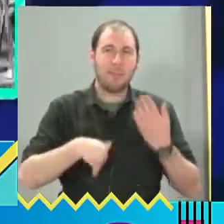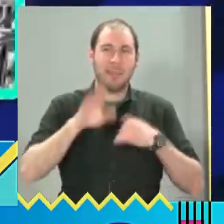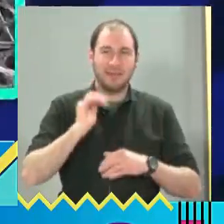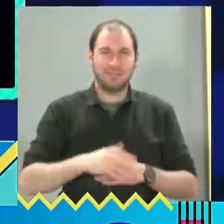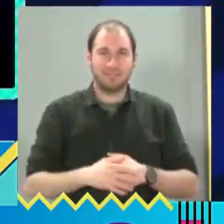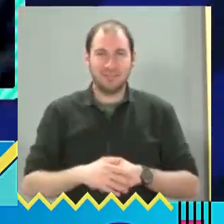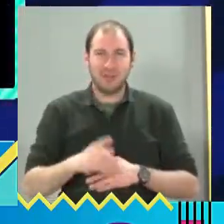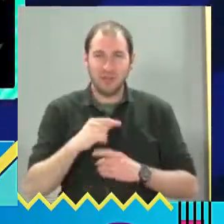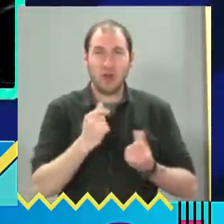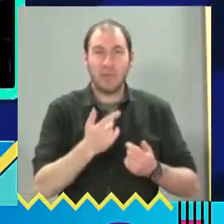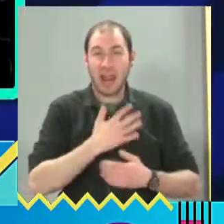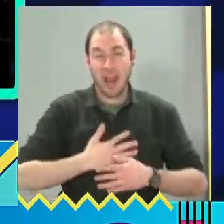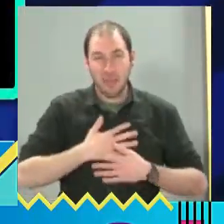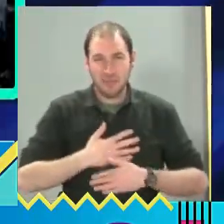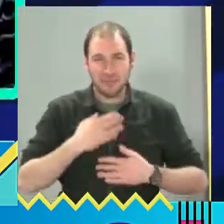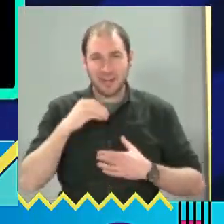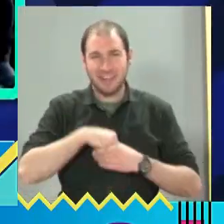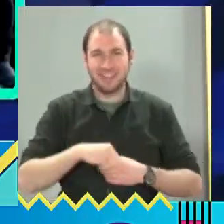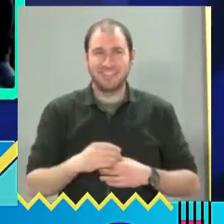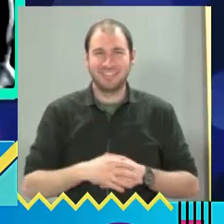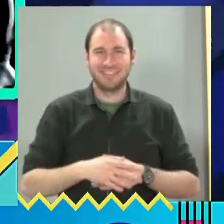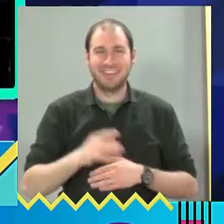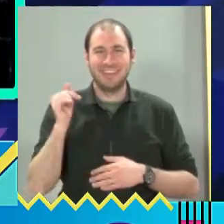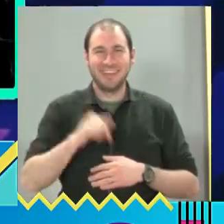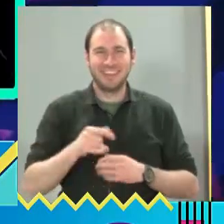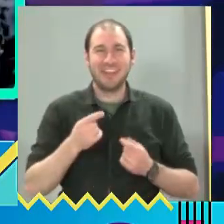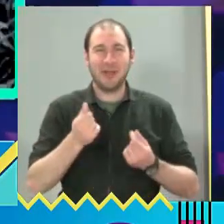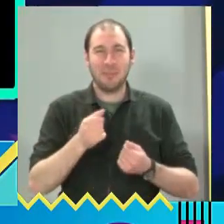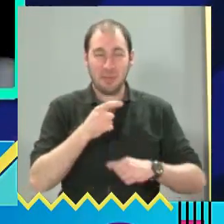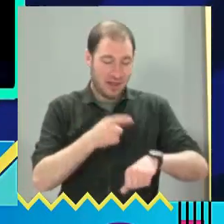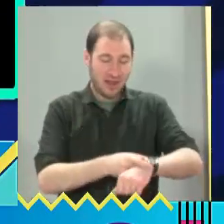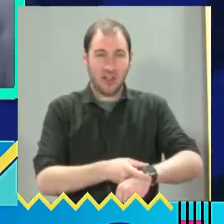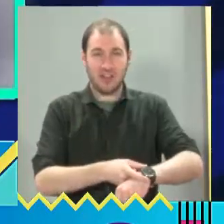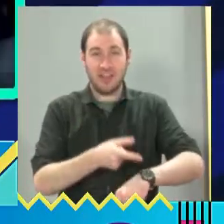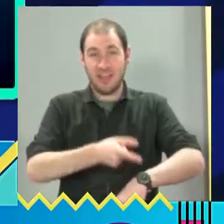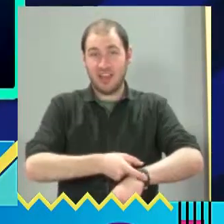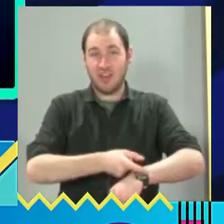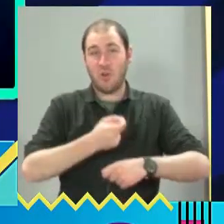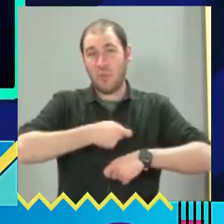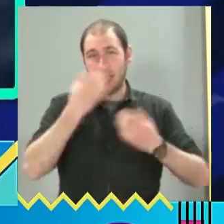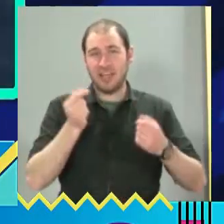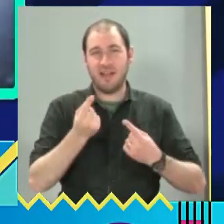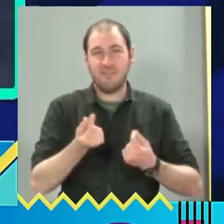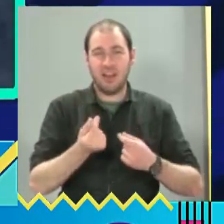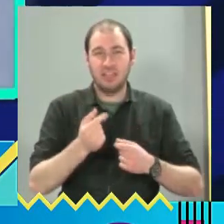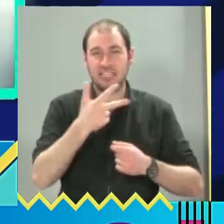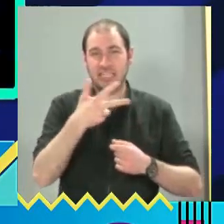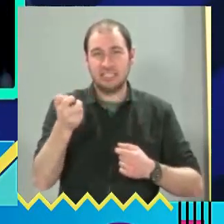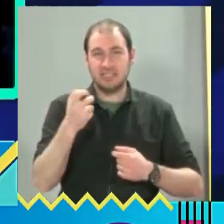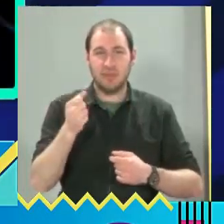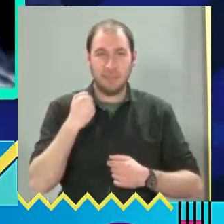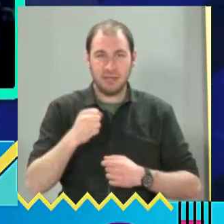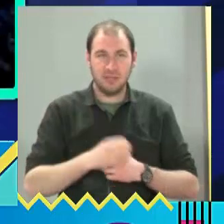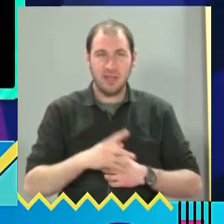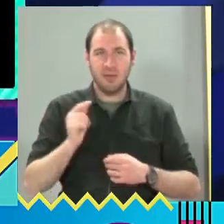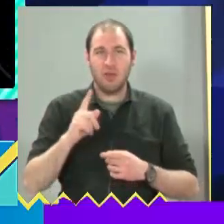Lo que nosotros compramos es la emoción que está detrás de eso. Y así es cuando compramos un reloj. Por ejemplo, un reloj cualquiera sale 300 pesos.